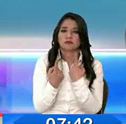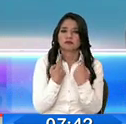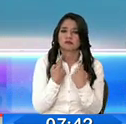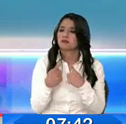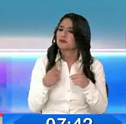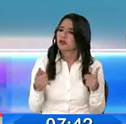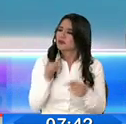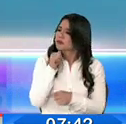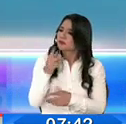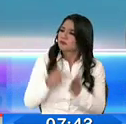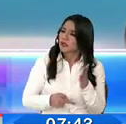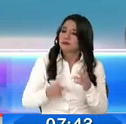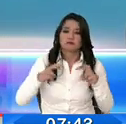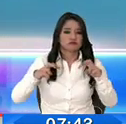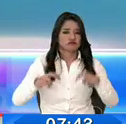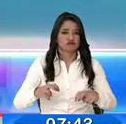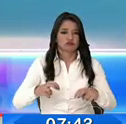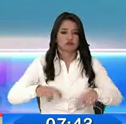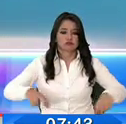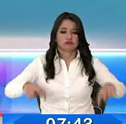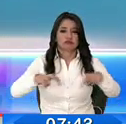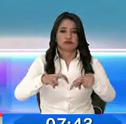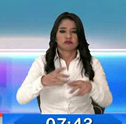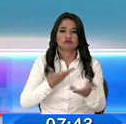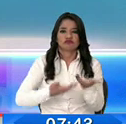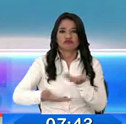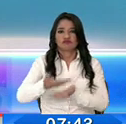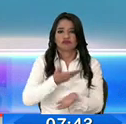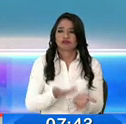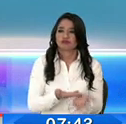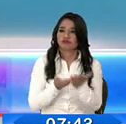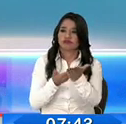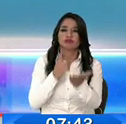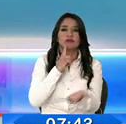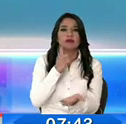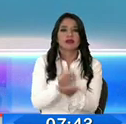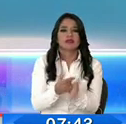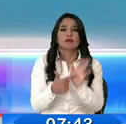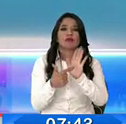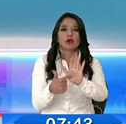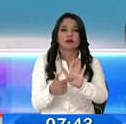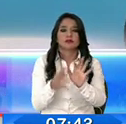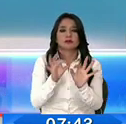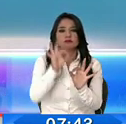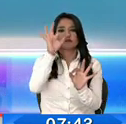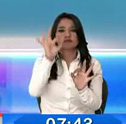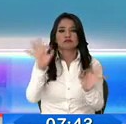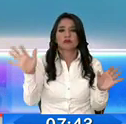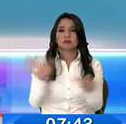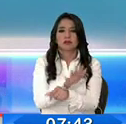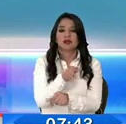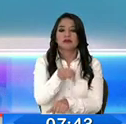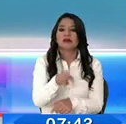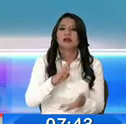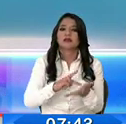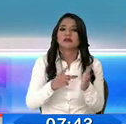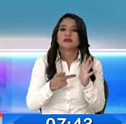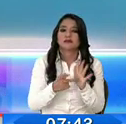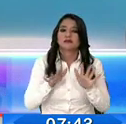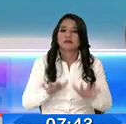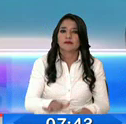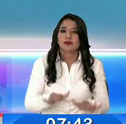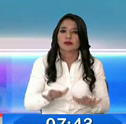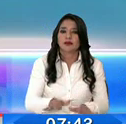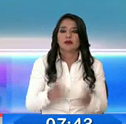bueno sentarnos sentarnos tomarnos un café inmortal en la realidad nosotros no tenemos una estadística completa de lo que significa la